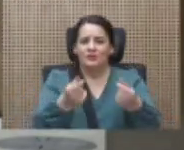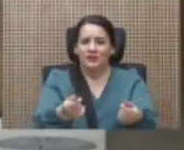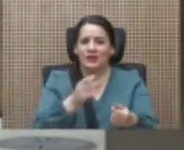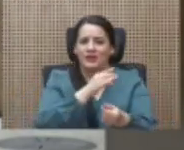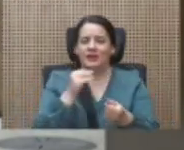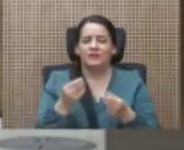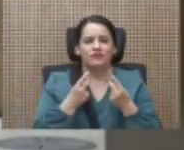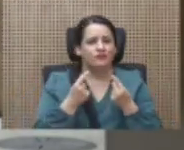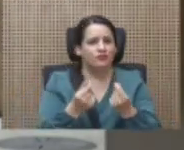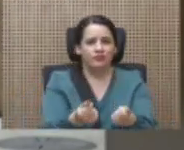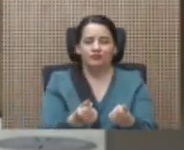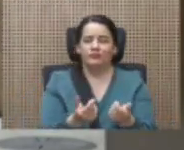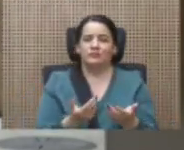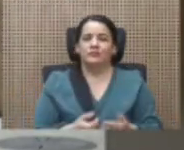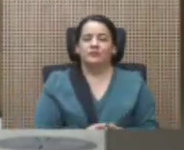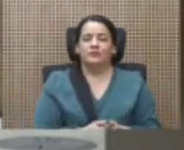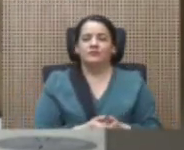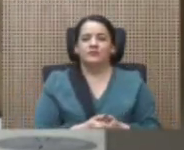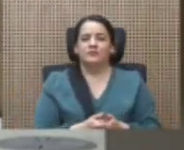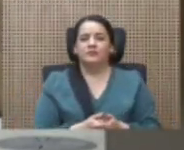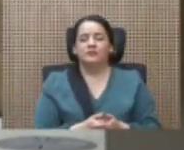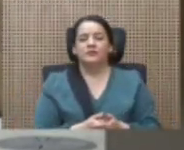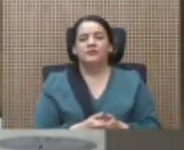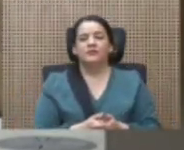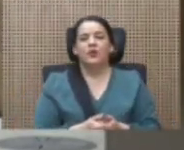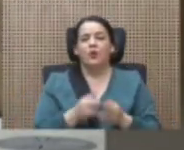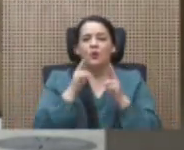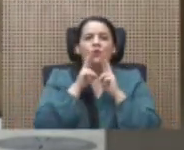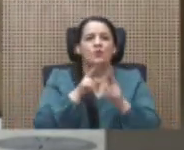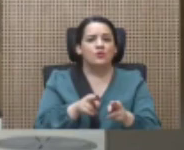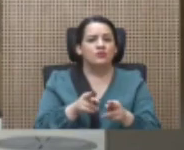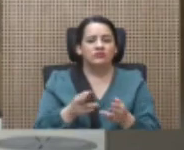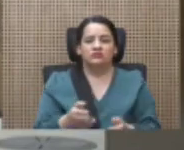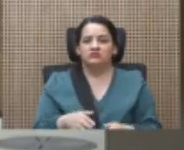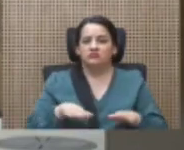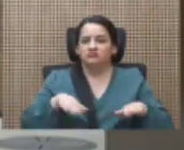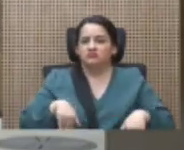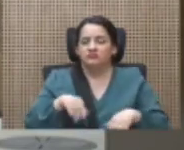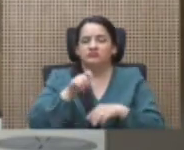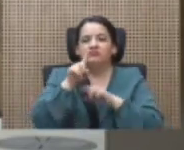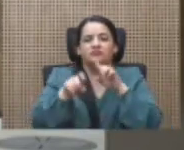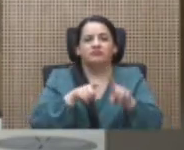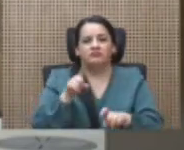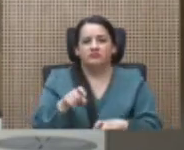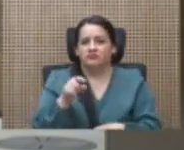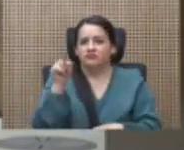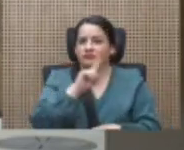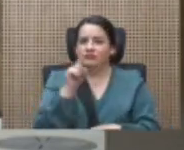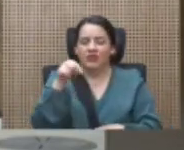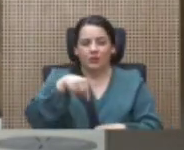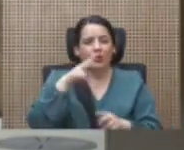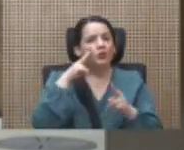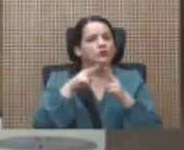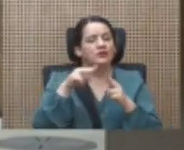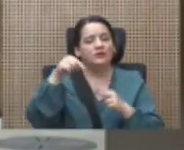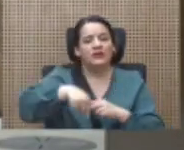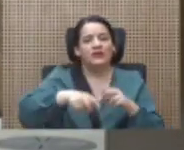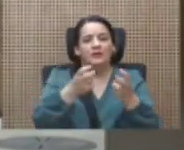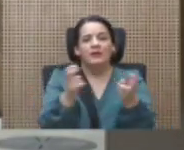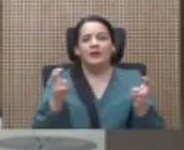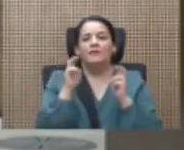a la carrera una resolución inconsulta que conocimos aquí en el plenario que a ustedes para